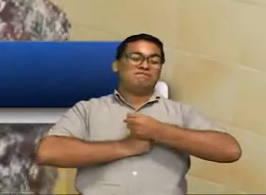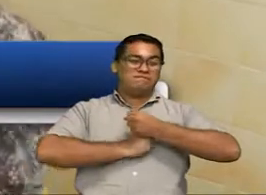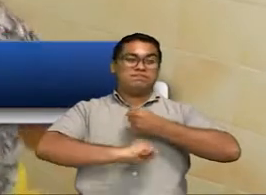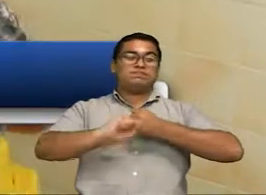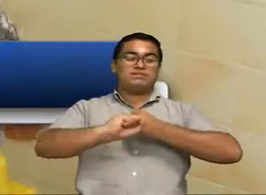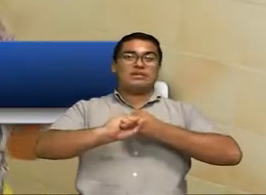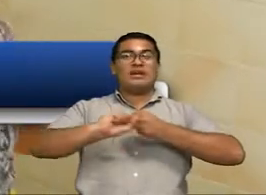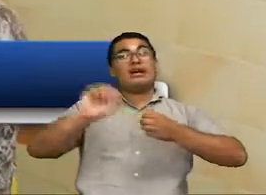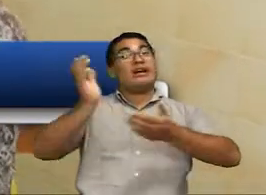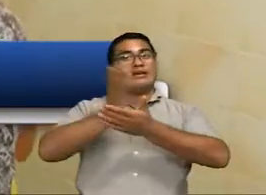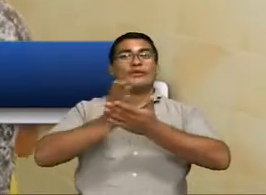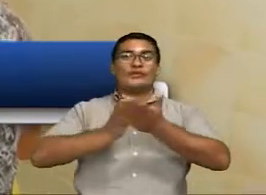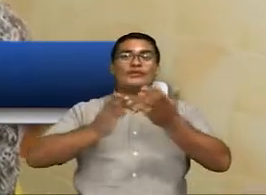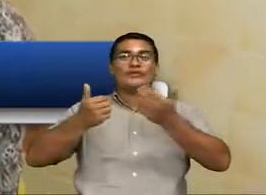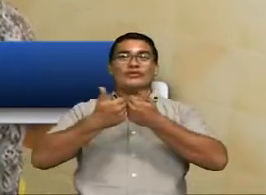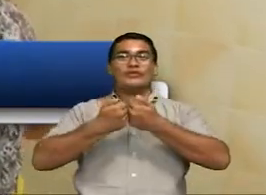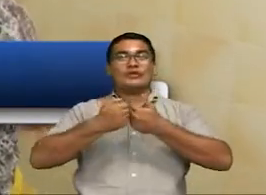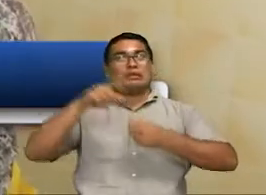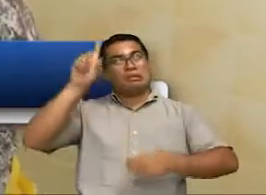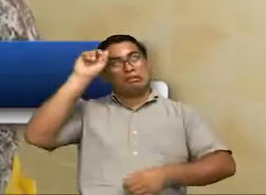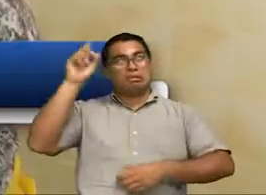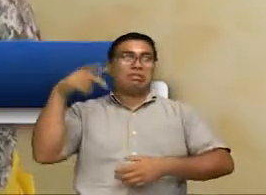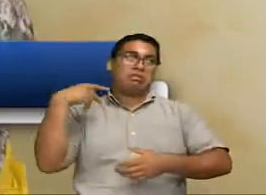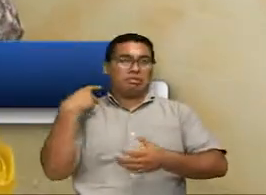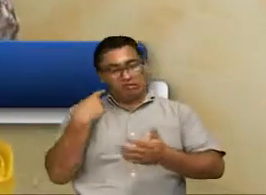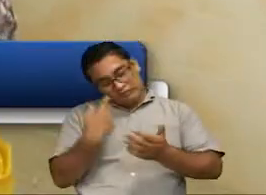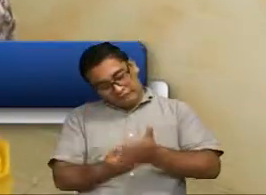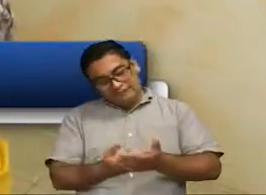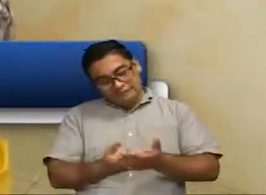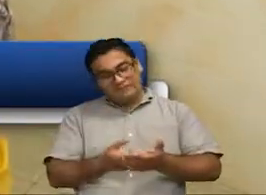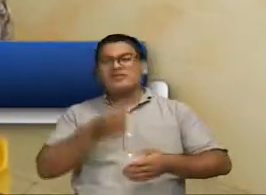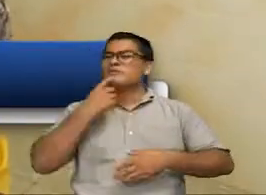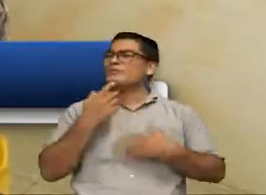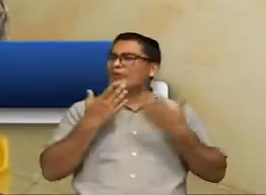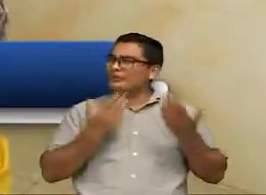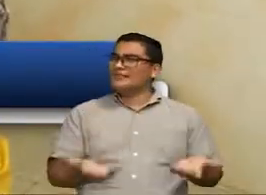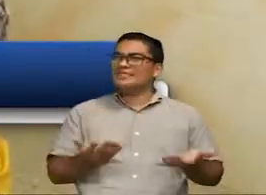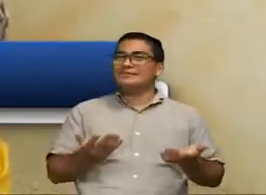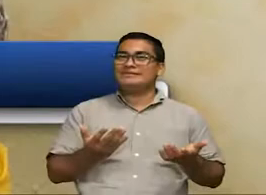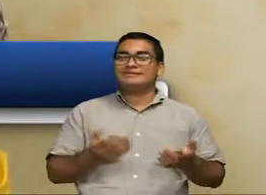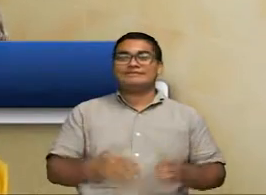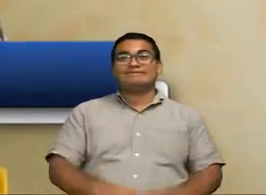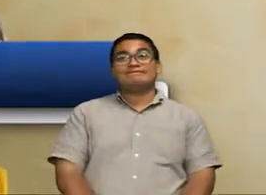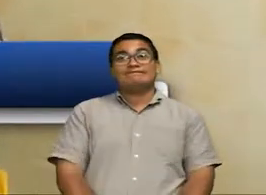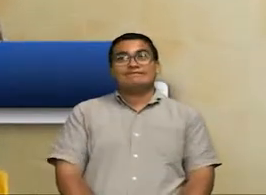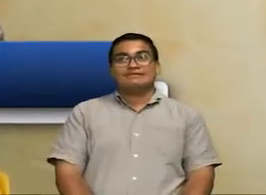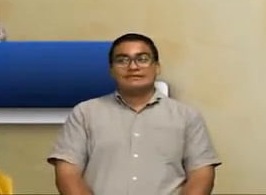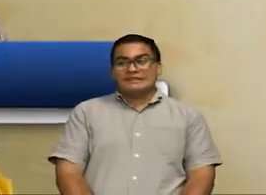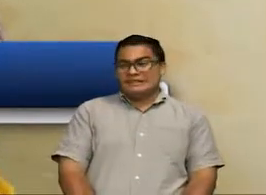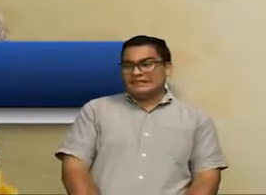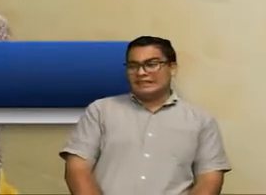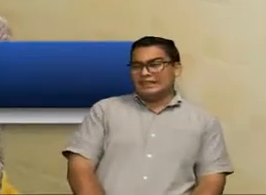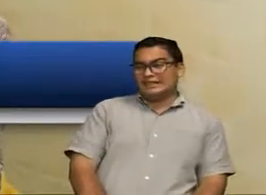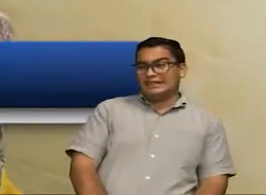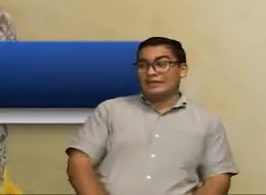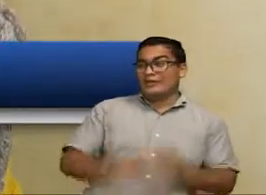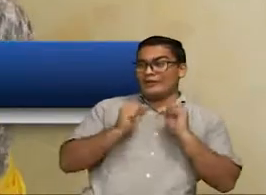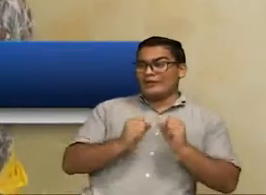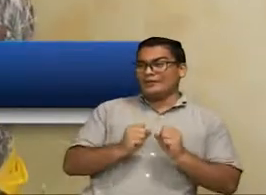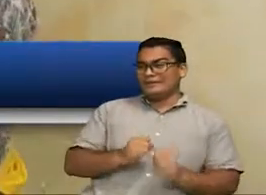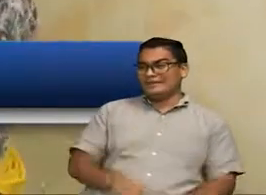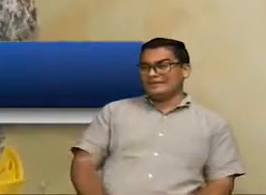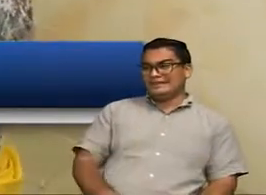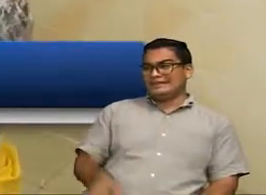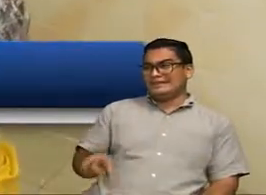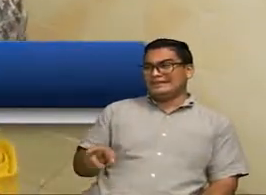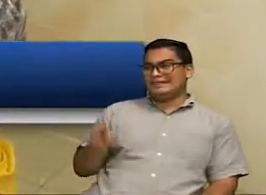el proceso de expulsión, se desmayan. ¿Por qué pasa esto? Lo que pasa es que es muy impactante para algunos varones